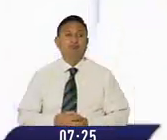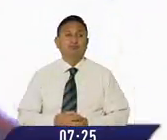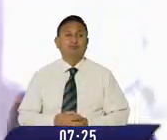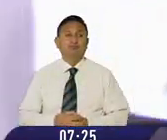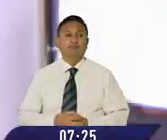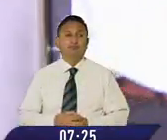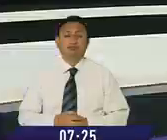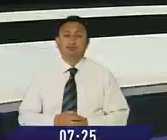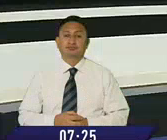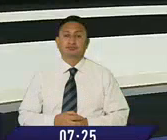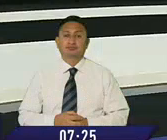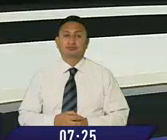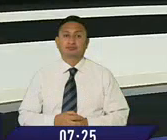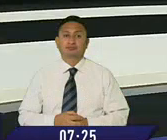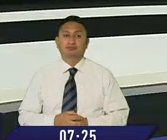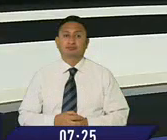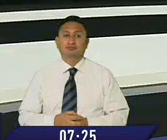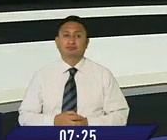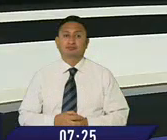Escobar.